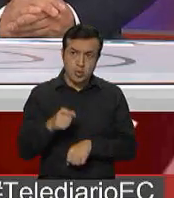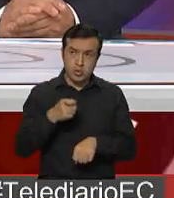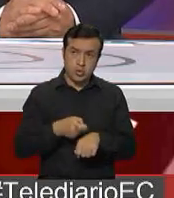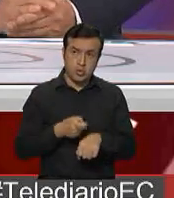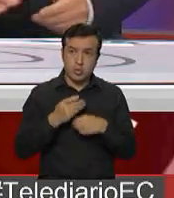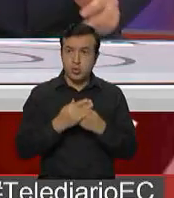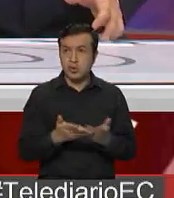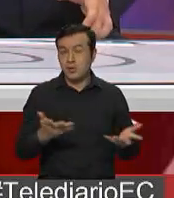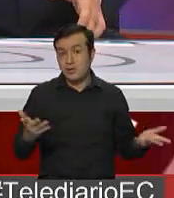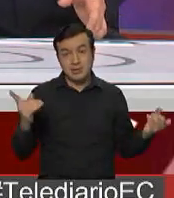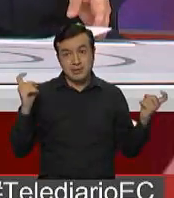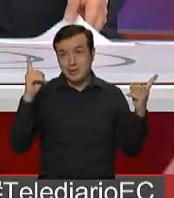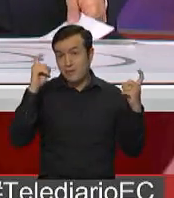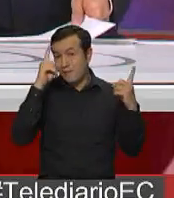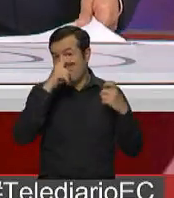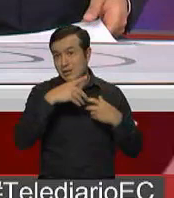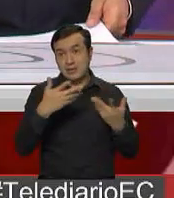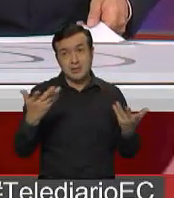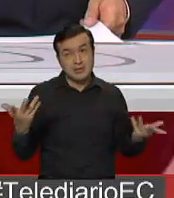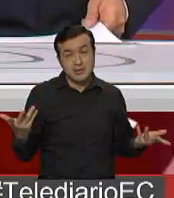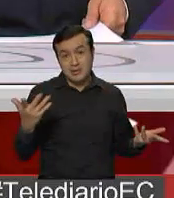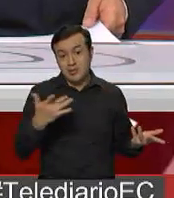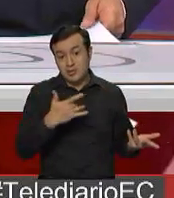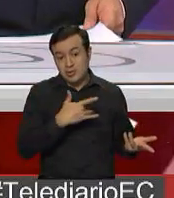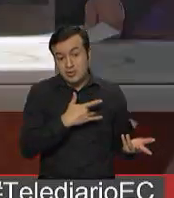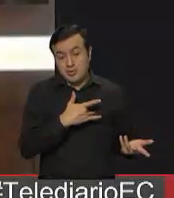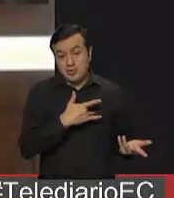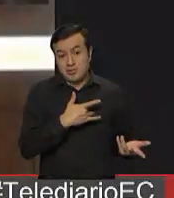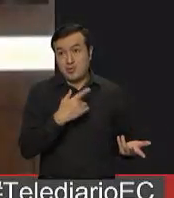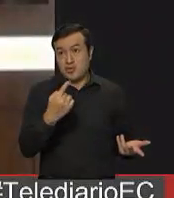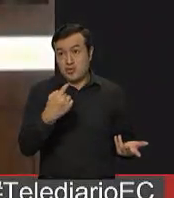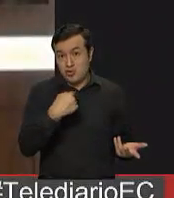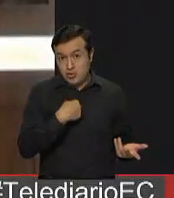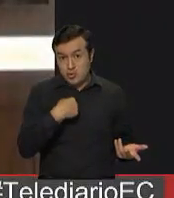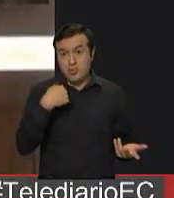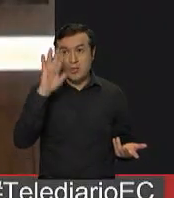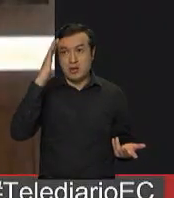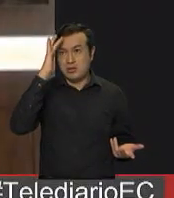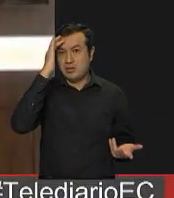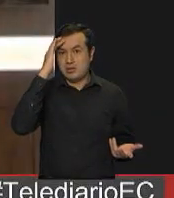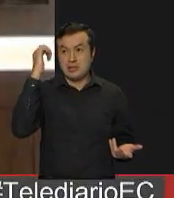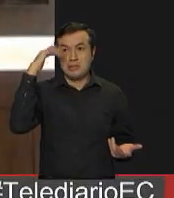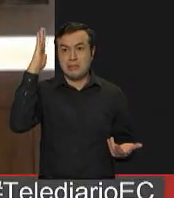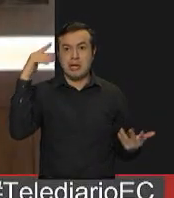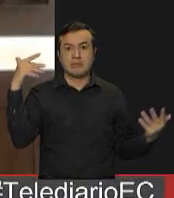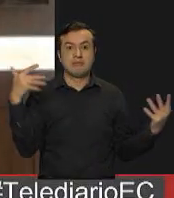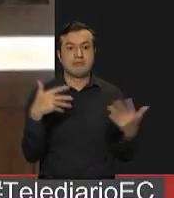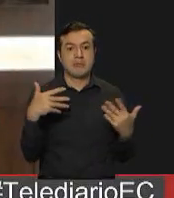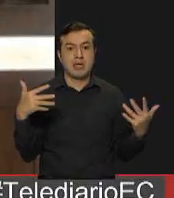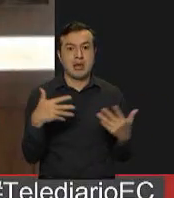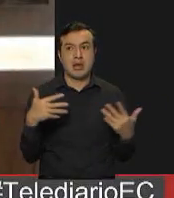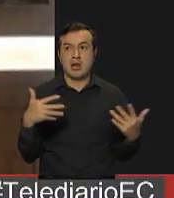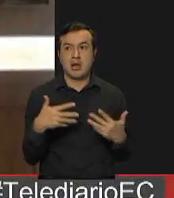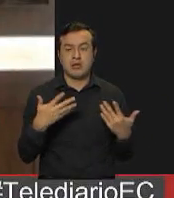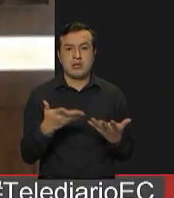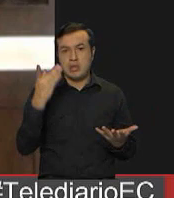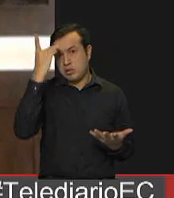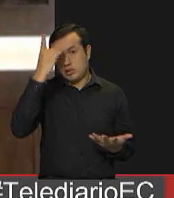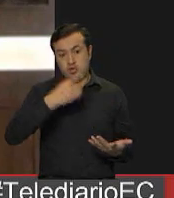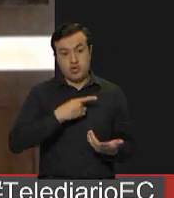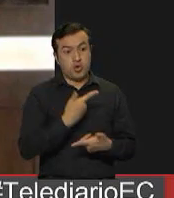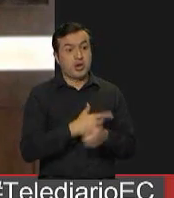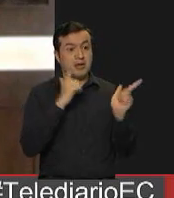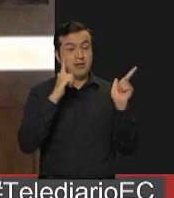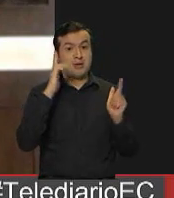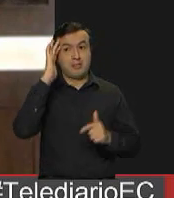Mauricio, es difícil. O sea, yo sinceramente estoy realmente preocupada, aterrada sobre esta decisión de la